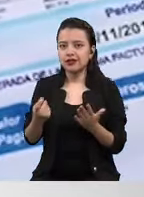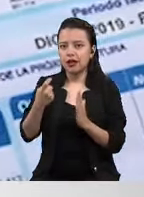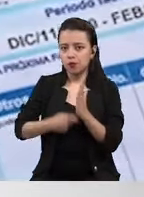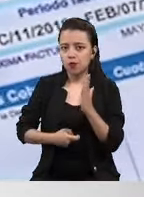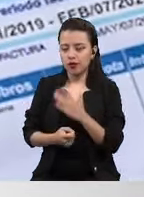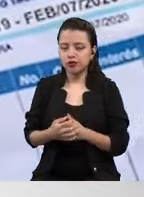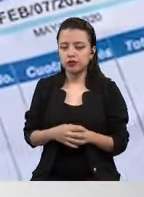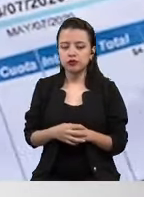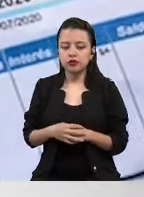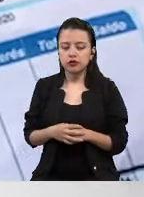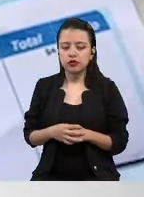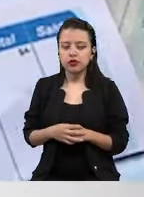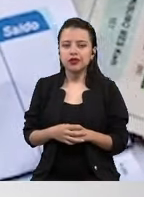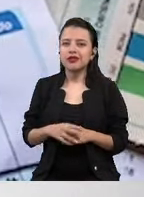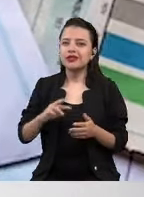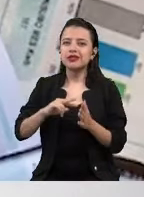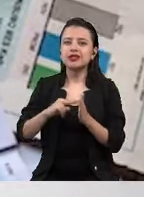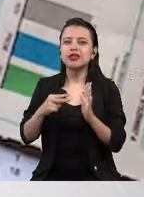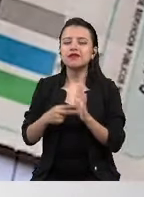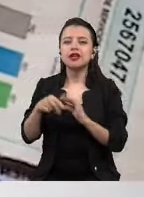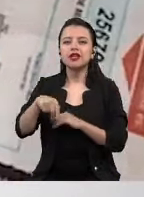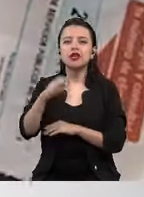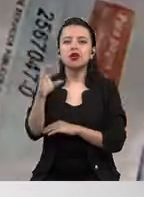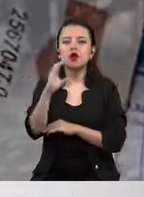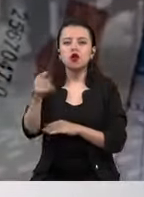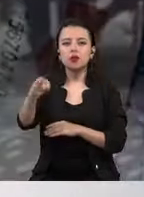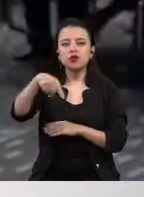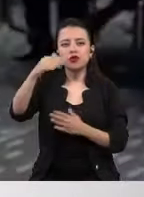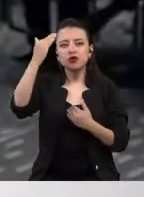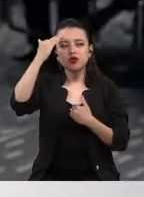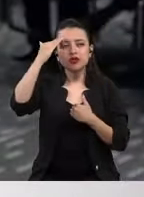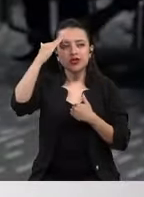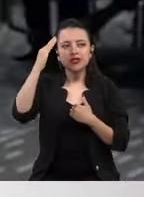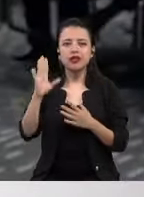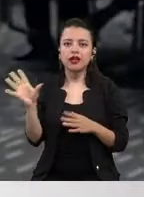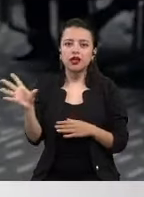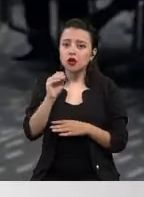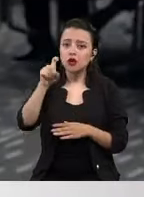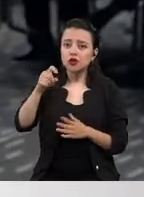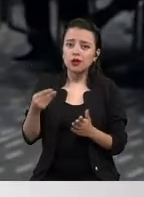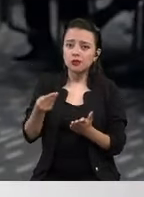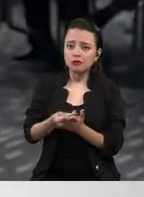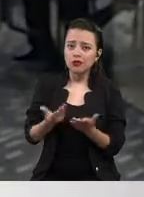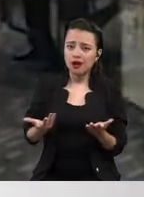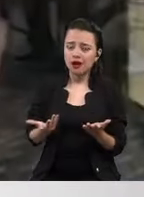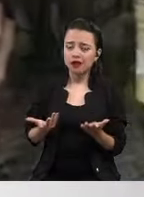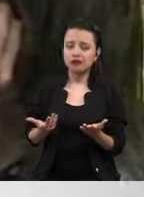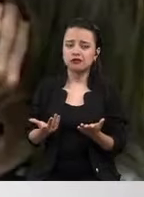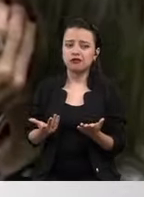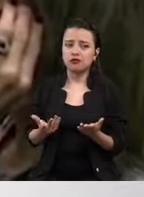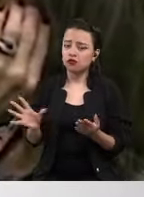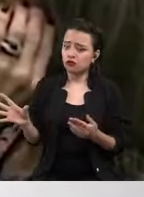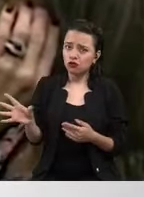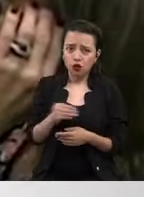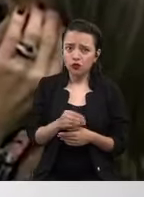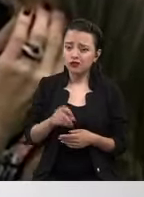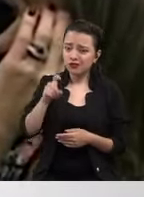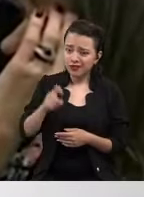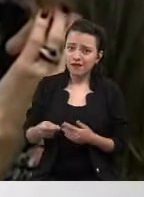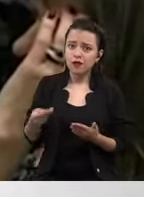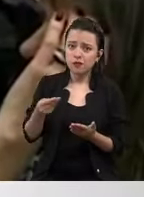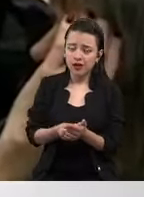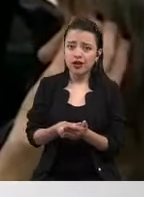país entonces aquí en Colombia toca crear una conciencia sobre ese tema y es que eh todo el mundo debería generar